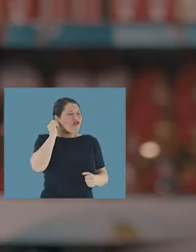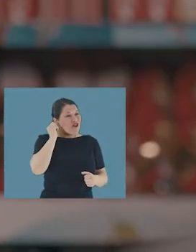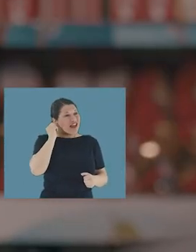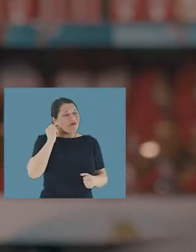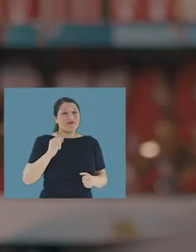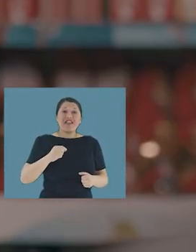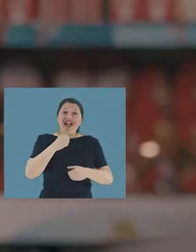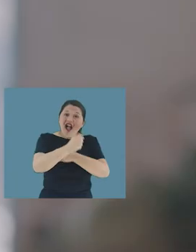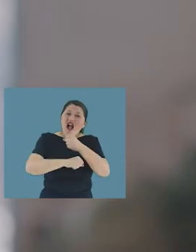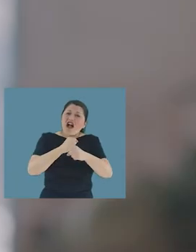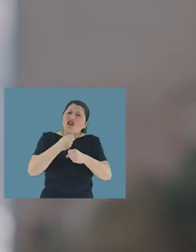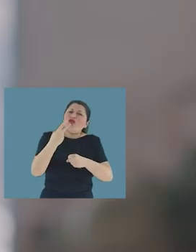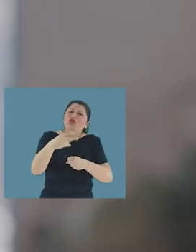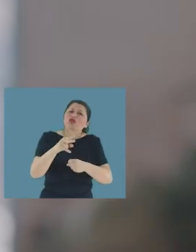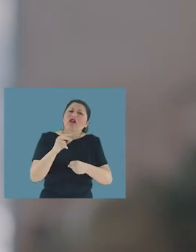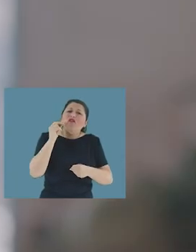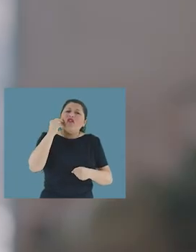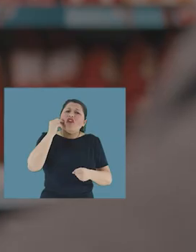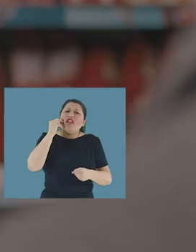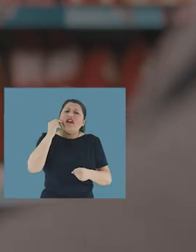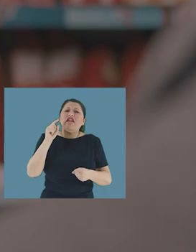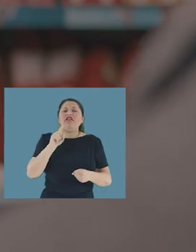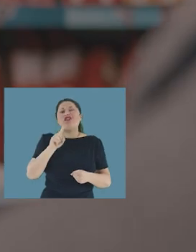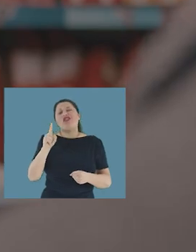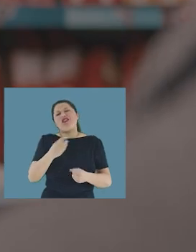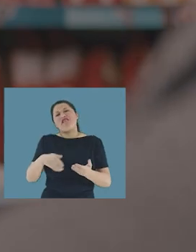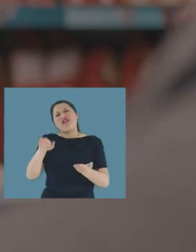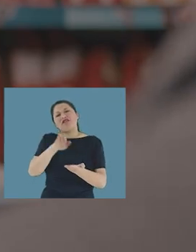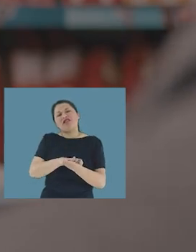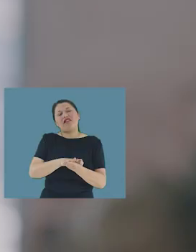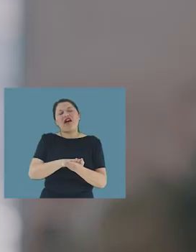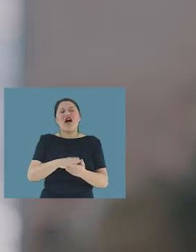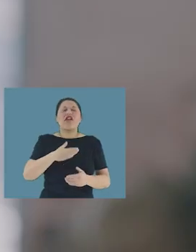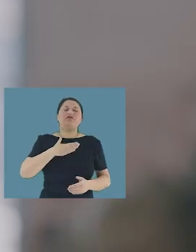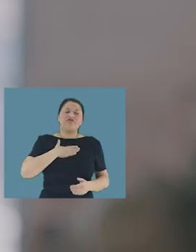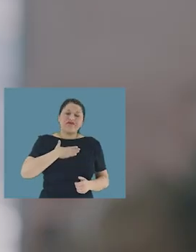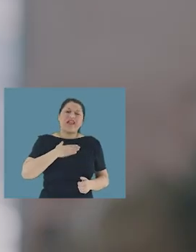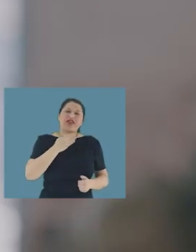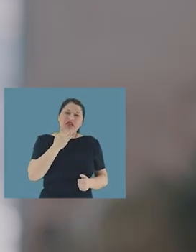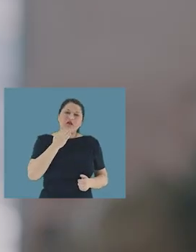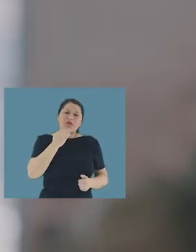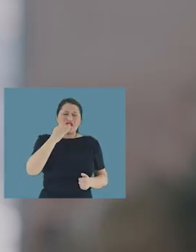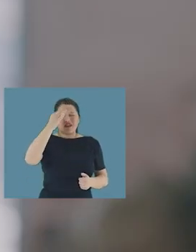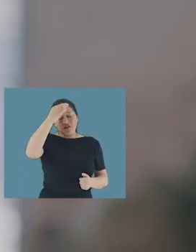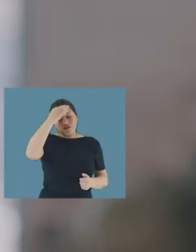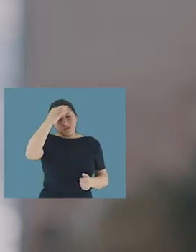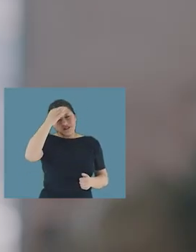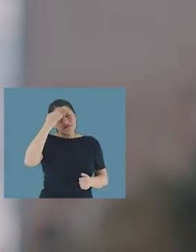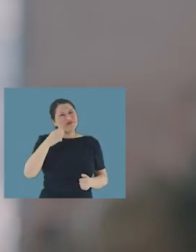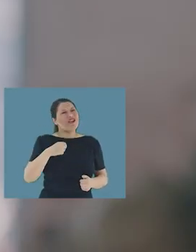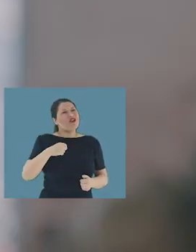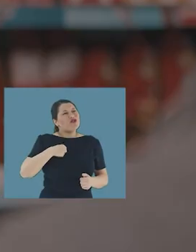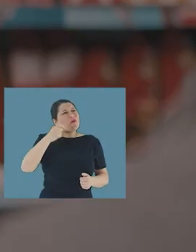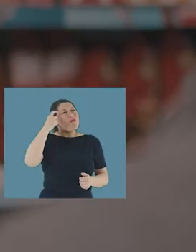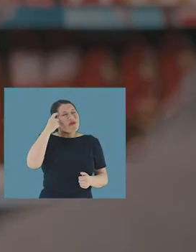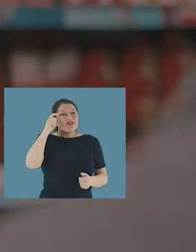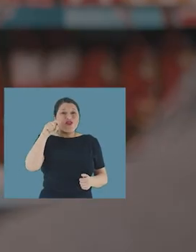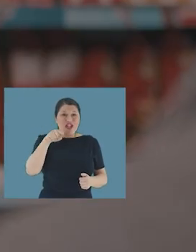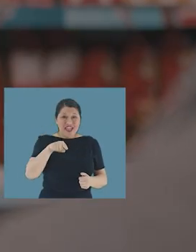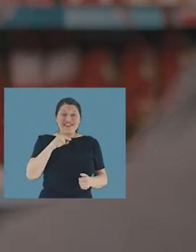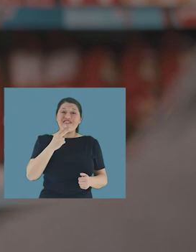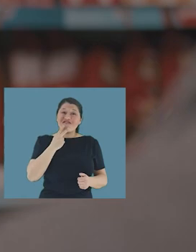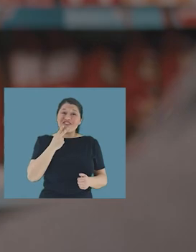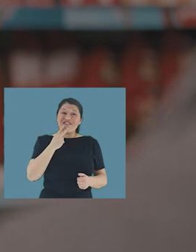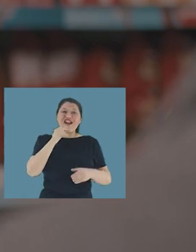abuela. ¿Y qué edad tiene su abuela? No, ya falleció. La mía también, que tiene enfermita. Yo creo